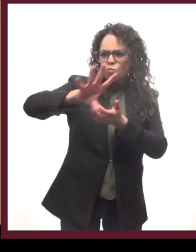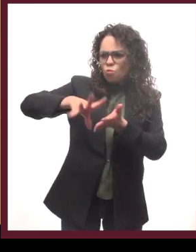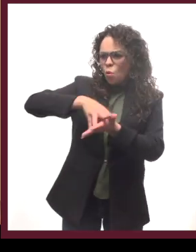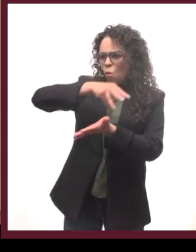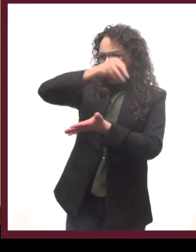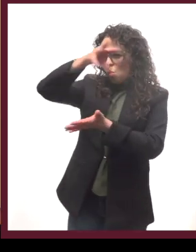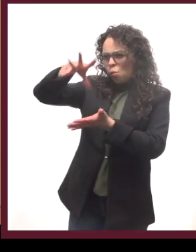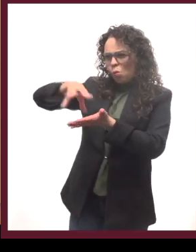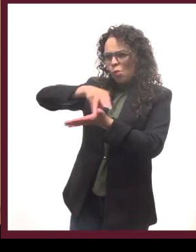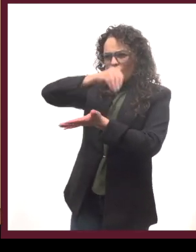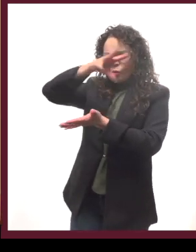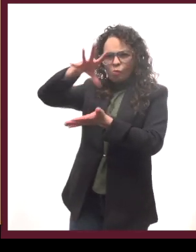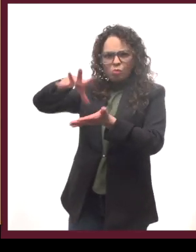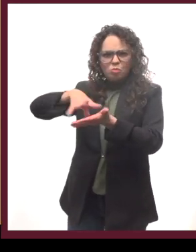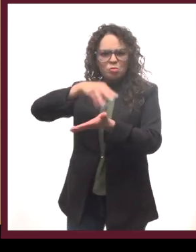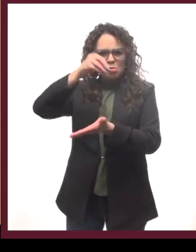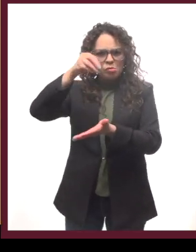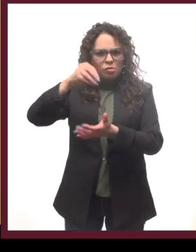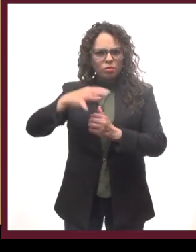polvoso del viejo oeste.